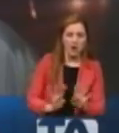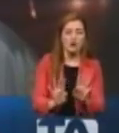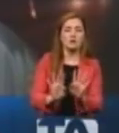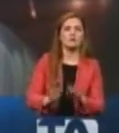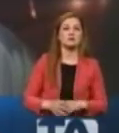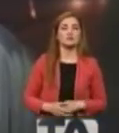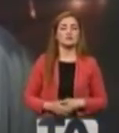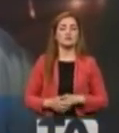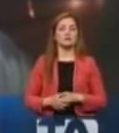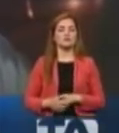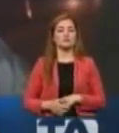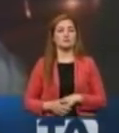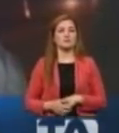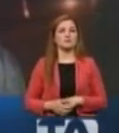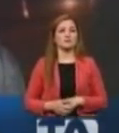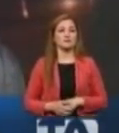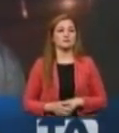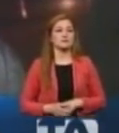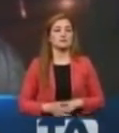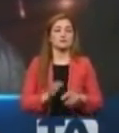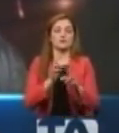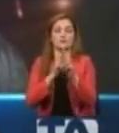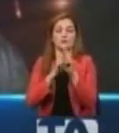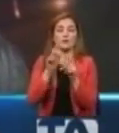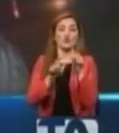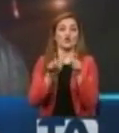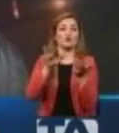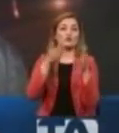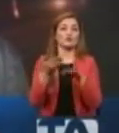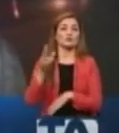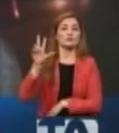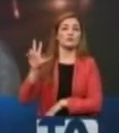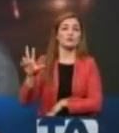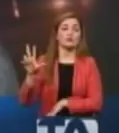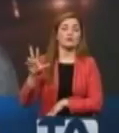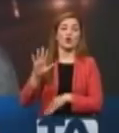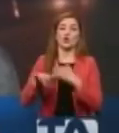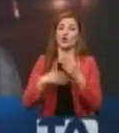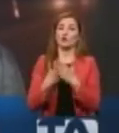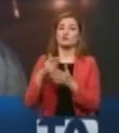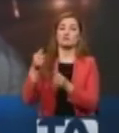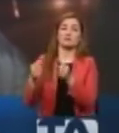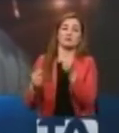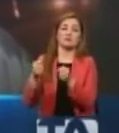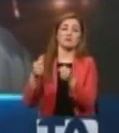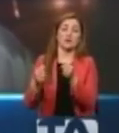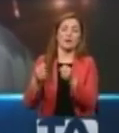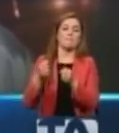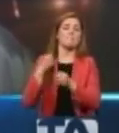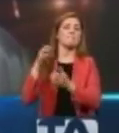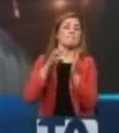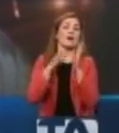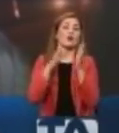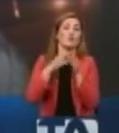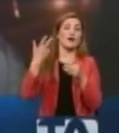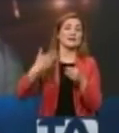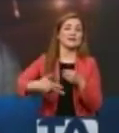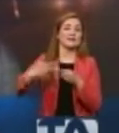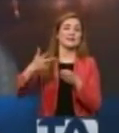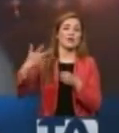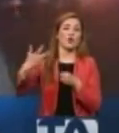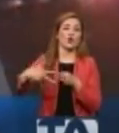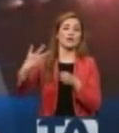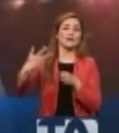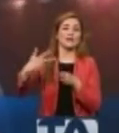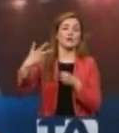Como un resultado fatal, el deceso de tres personas, todos ellos ocupantes del vehículo Chevrolet de color